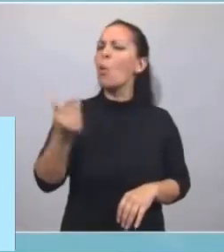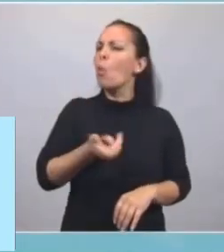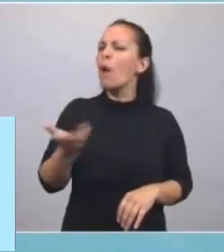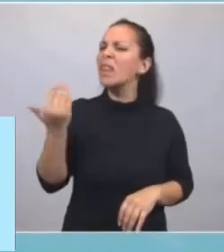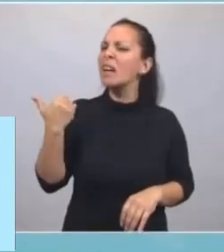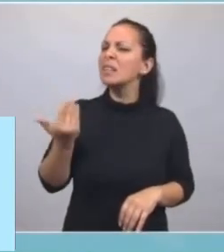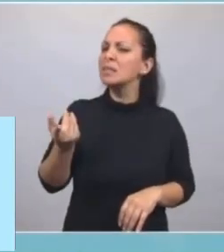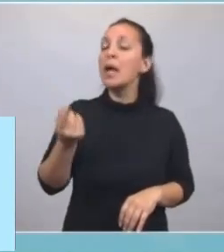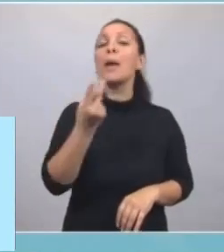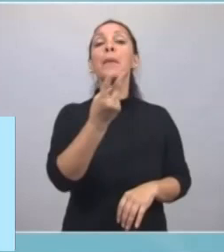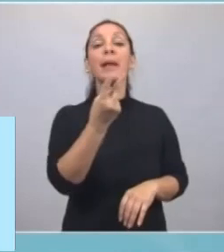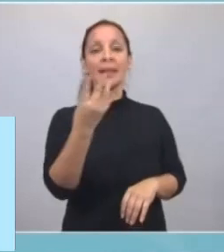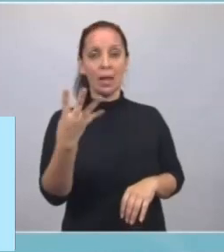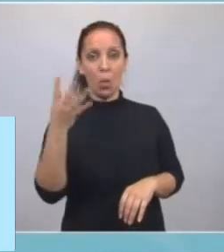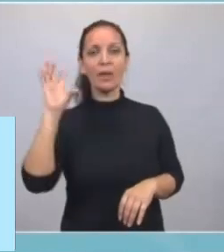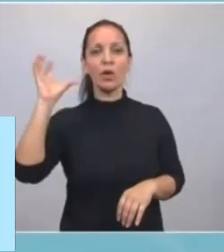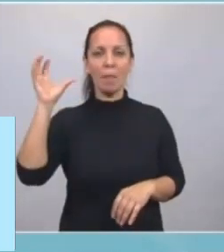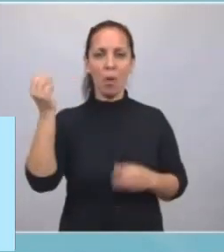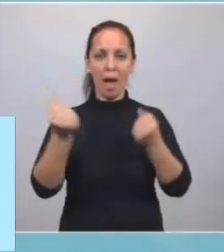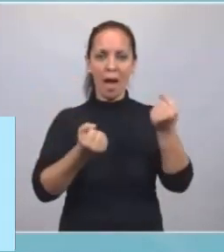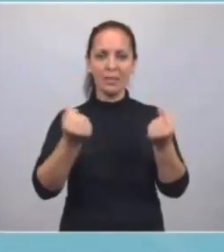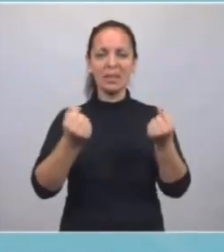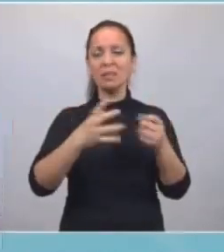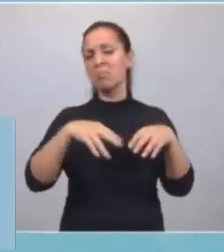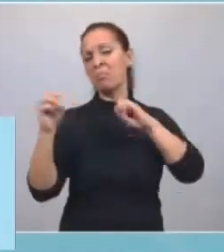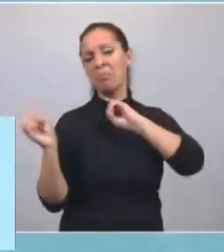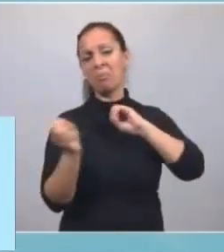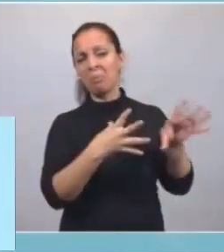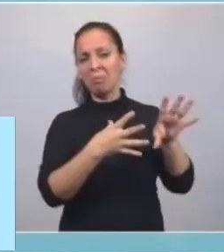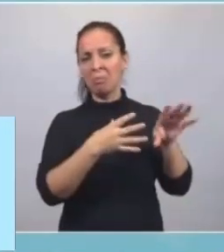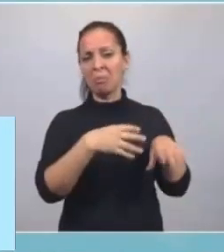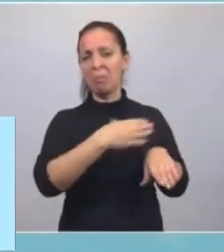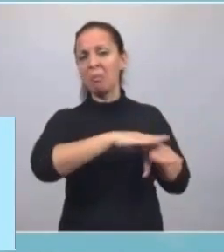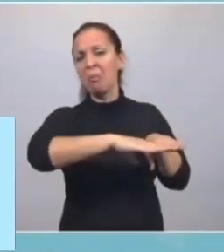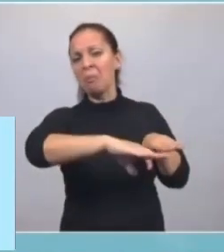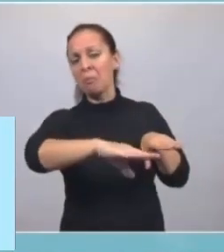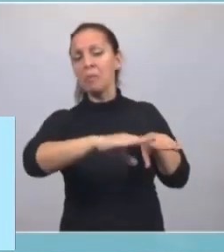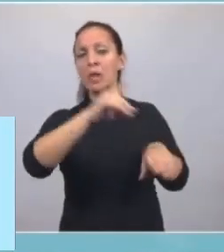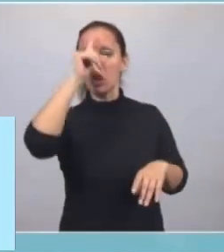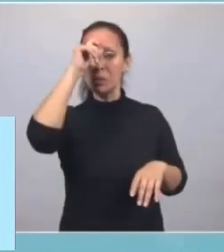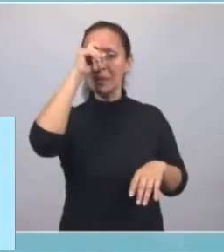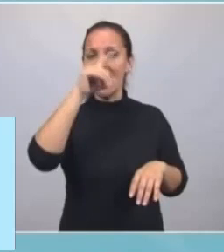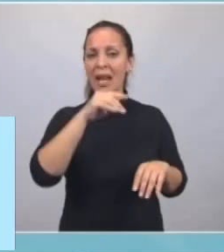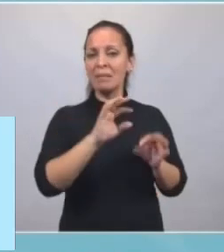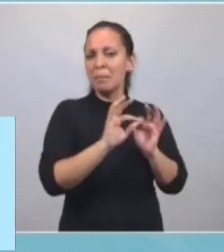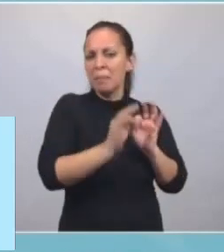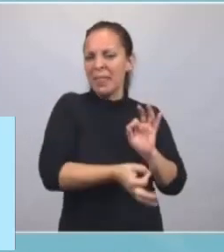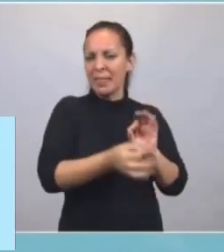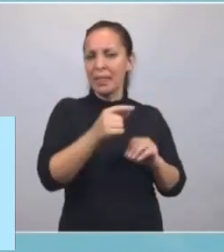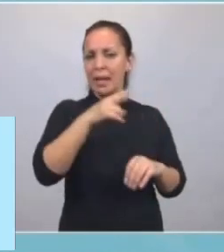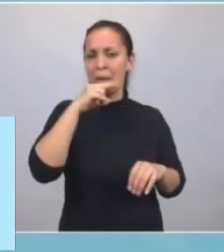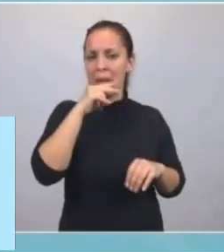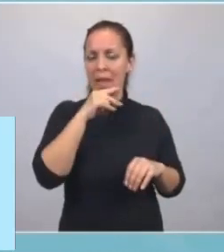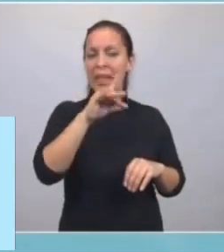eran 24 ambulancias que estaban tiradas en un hospital del dique ahí cerquita de la plata Que